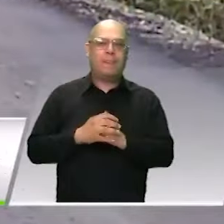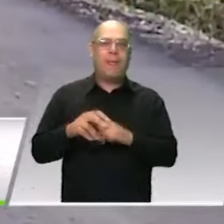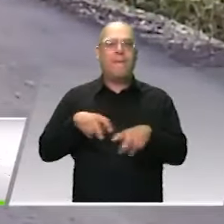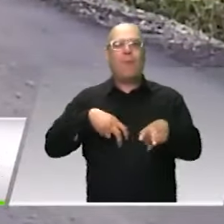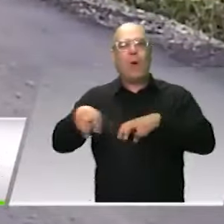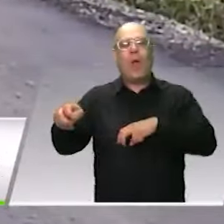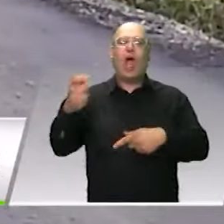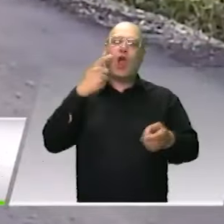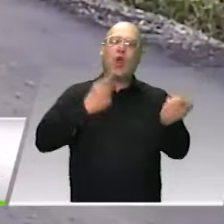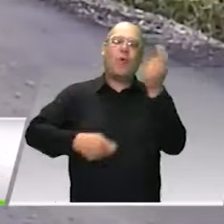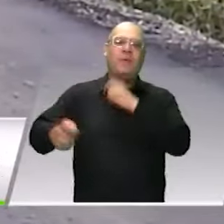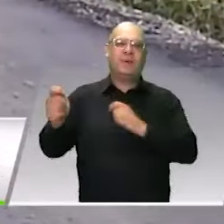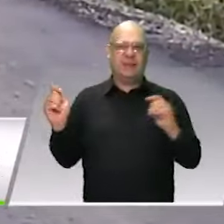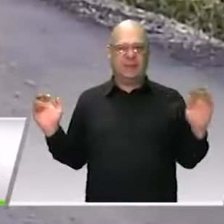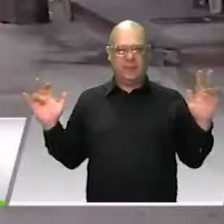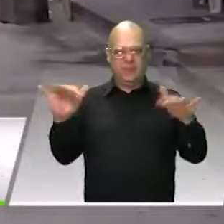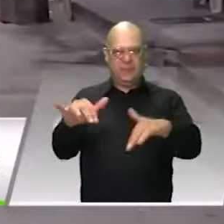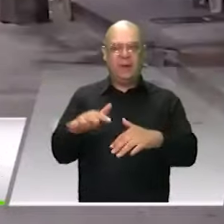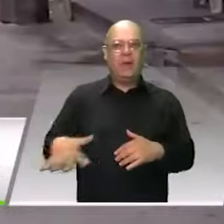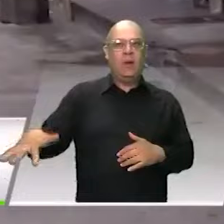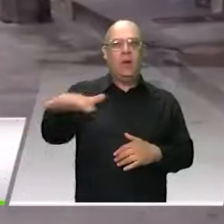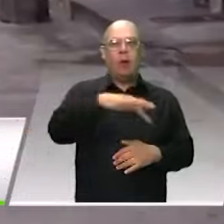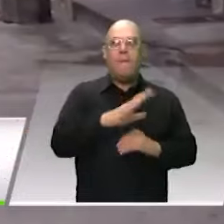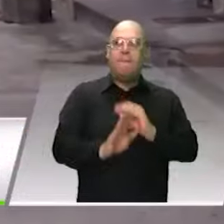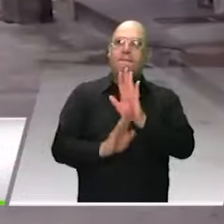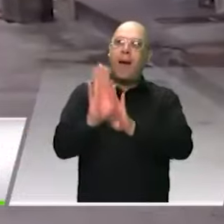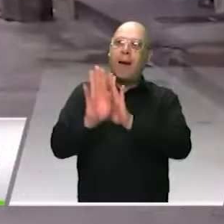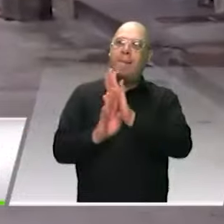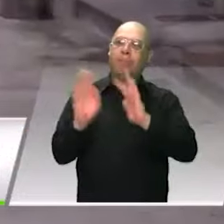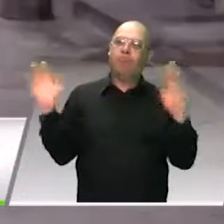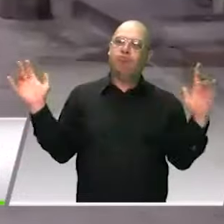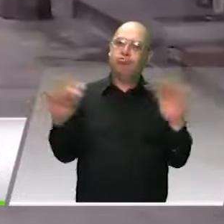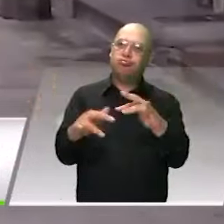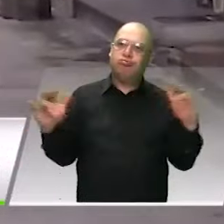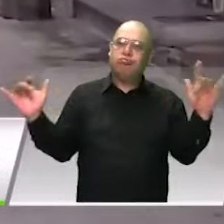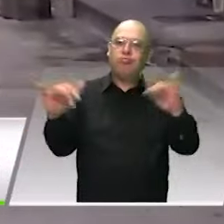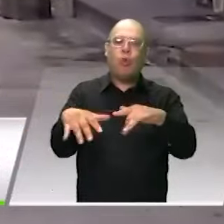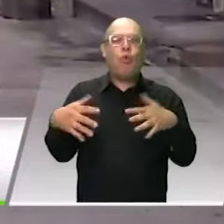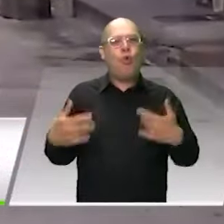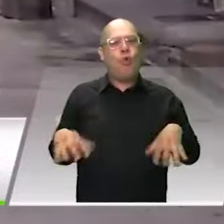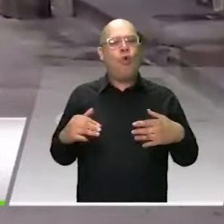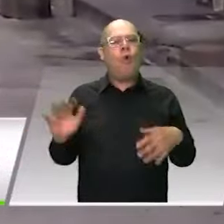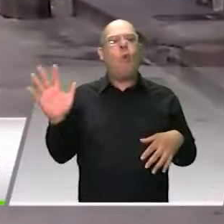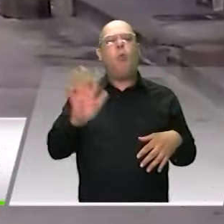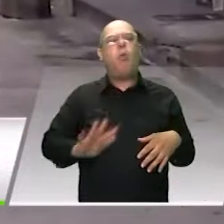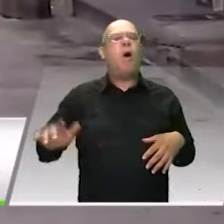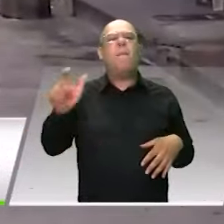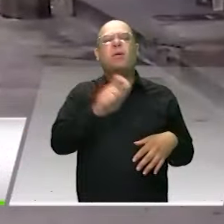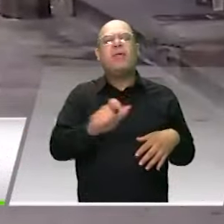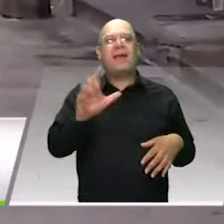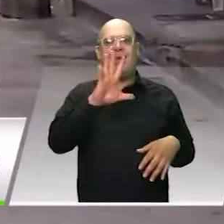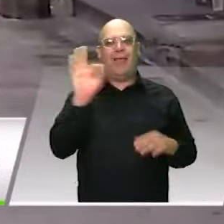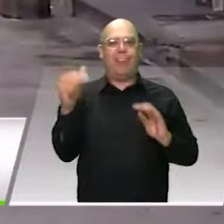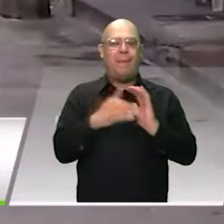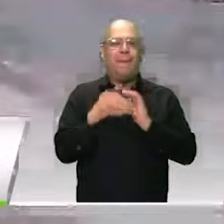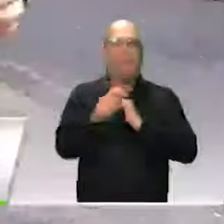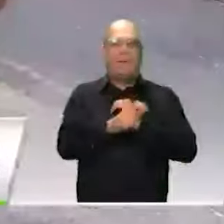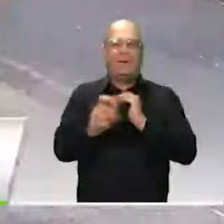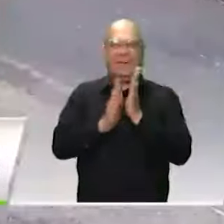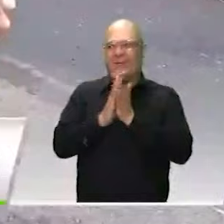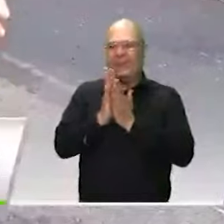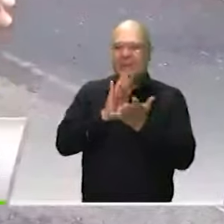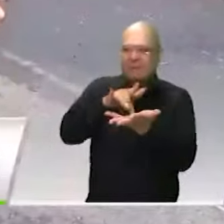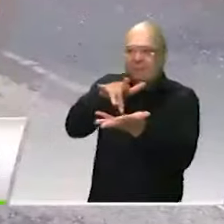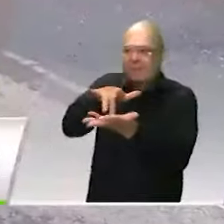el turismo en la zona se reactivarán con esta obra que espera impactar alrededor de 500,000 personas en ambos departamentos